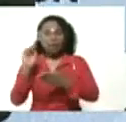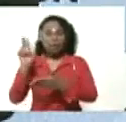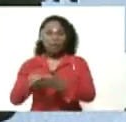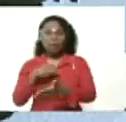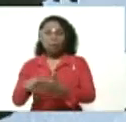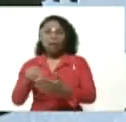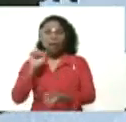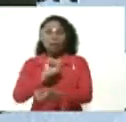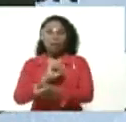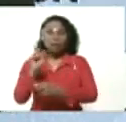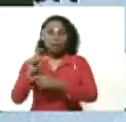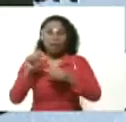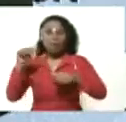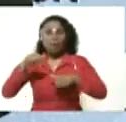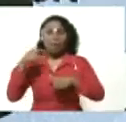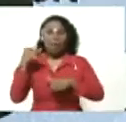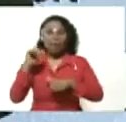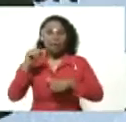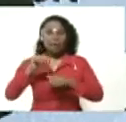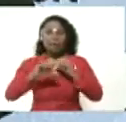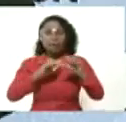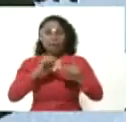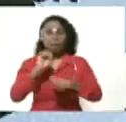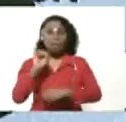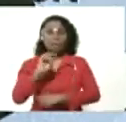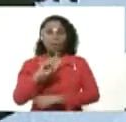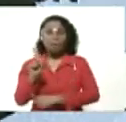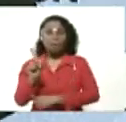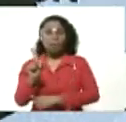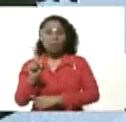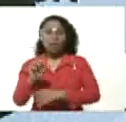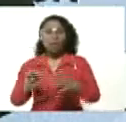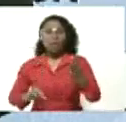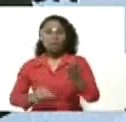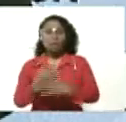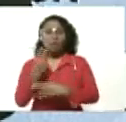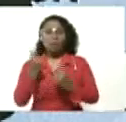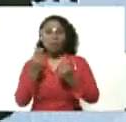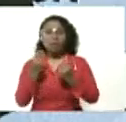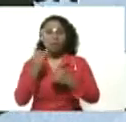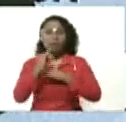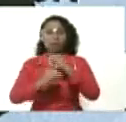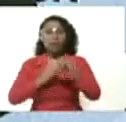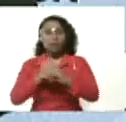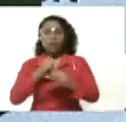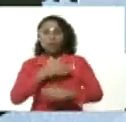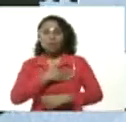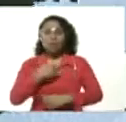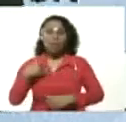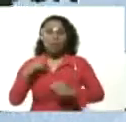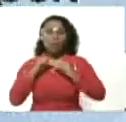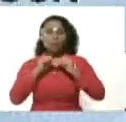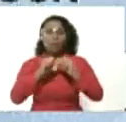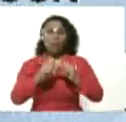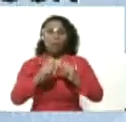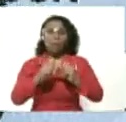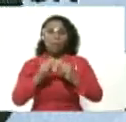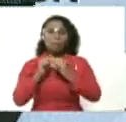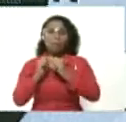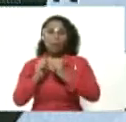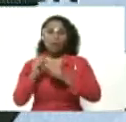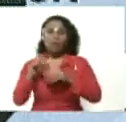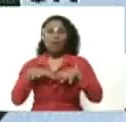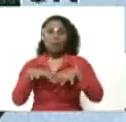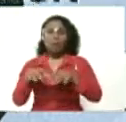día de hoy, en el siglo XXI, parece que el Fondo Monetario Internacional quiere seguir manteniendo. El